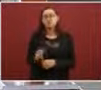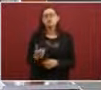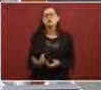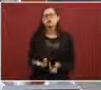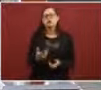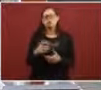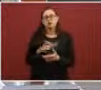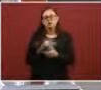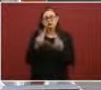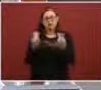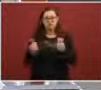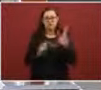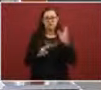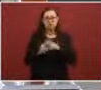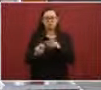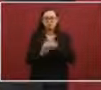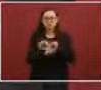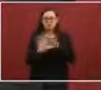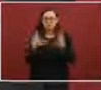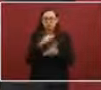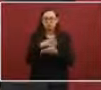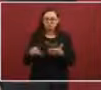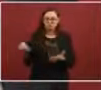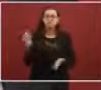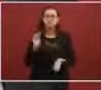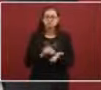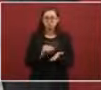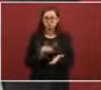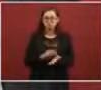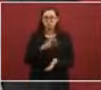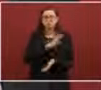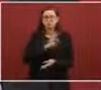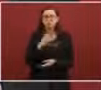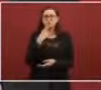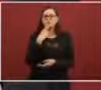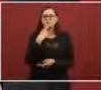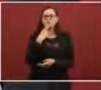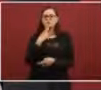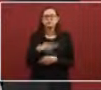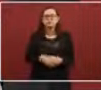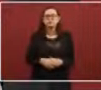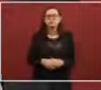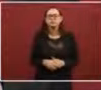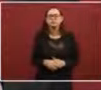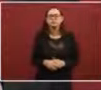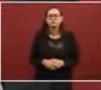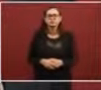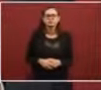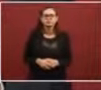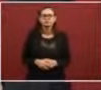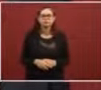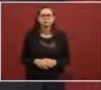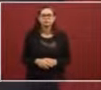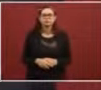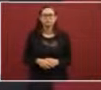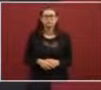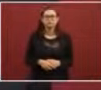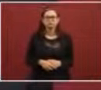a lo que ya me he referido, está vigente. La siguiente, por favor. Como ejemplo, fíjense que este